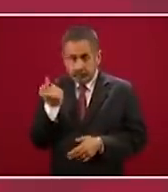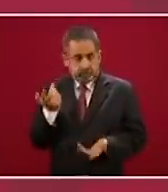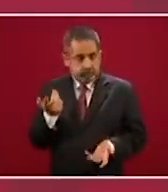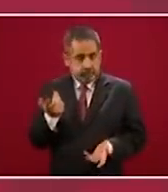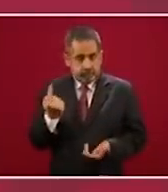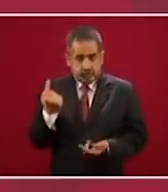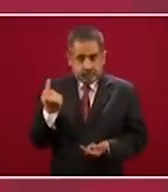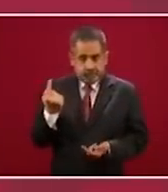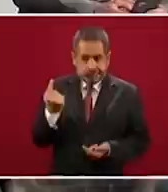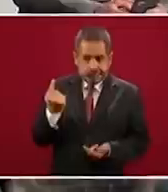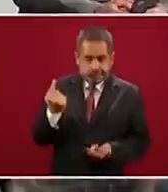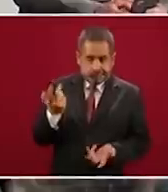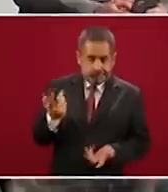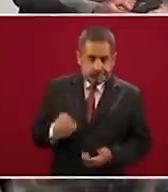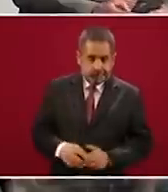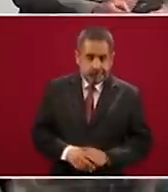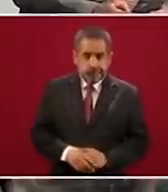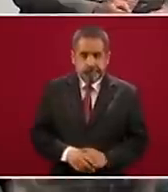una,